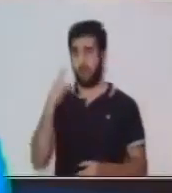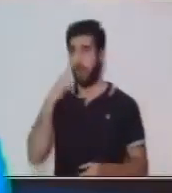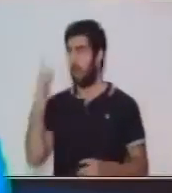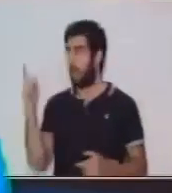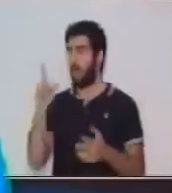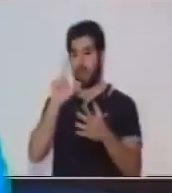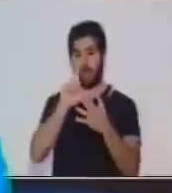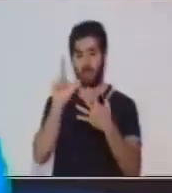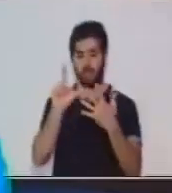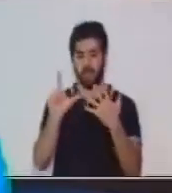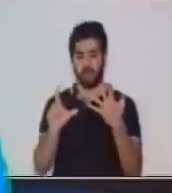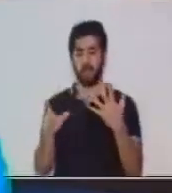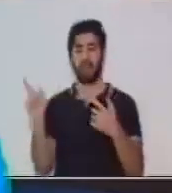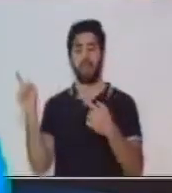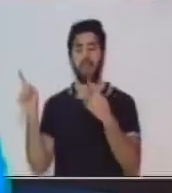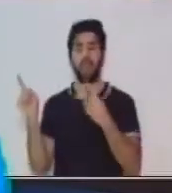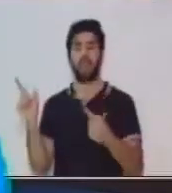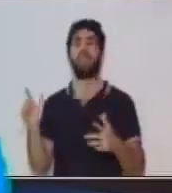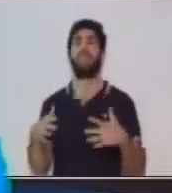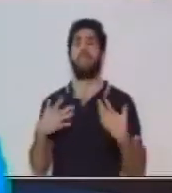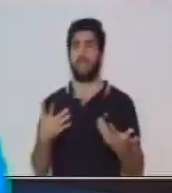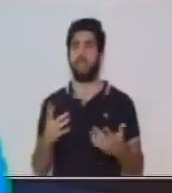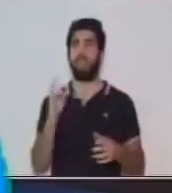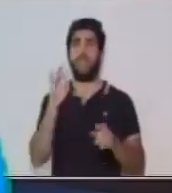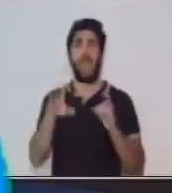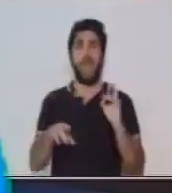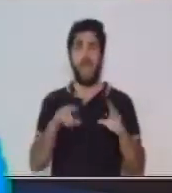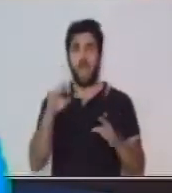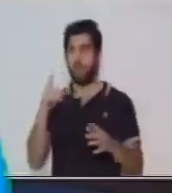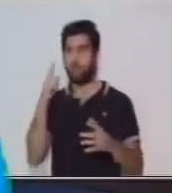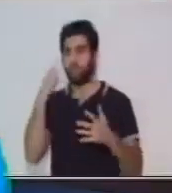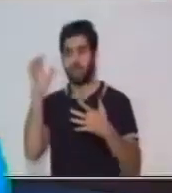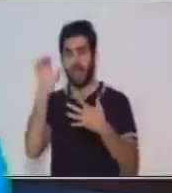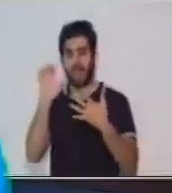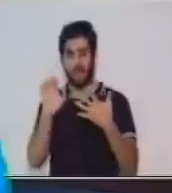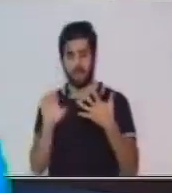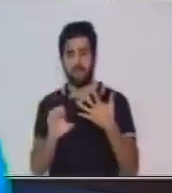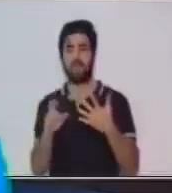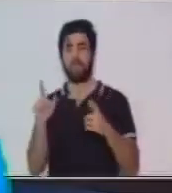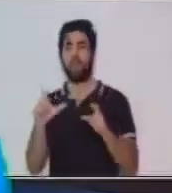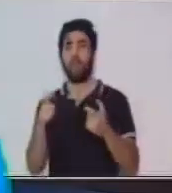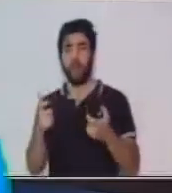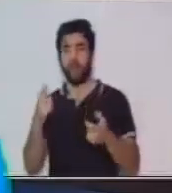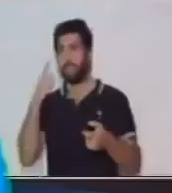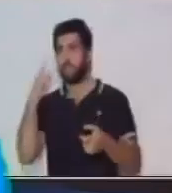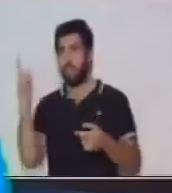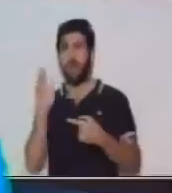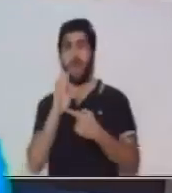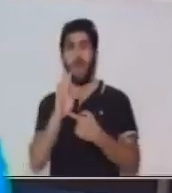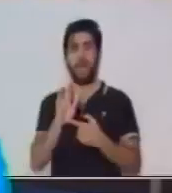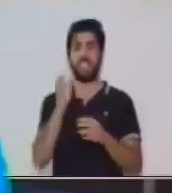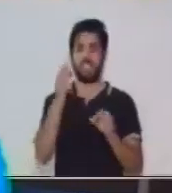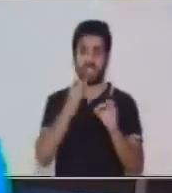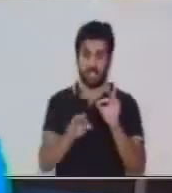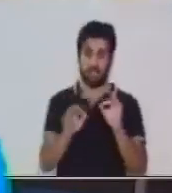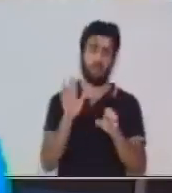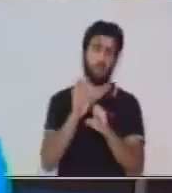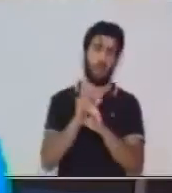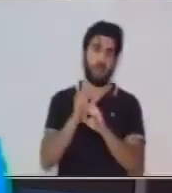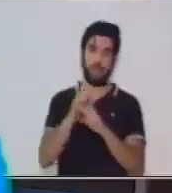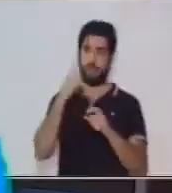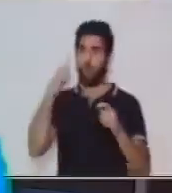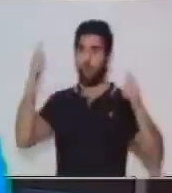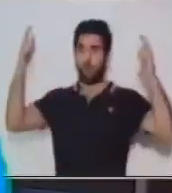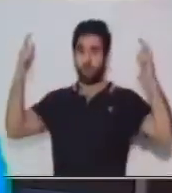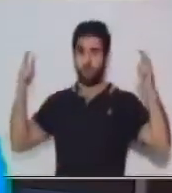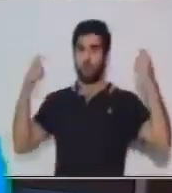y dentro de esto destacan algunos elementos, que es el texto simple. Si lo hablamos del sombrerón, si lo hablamos